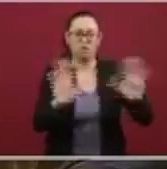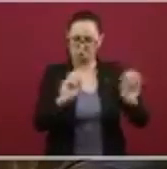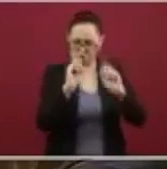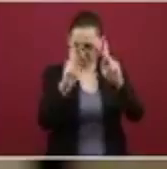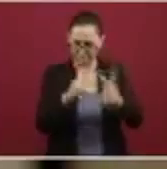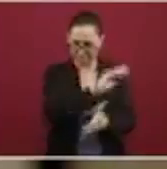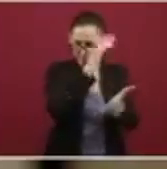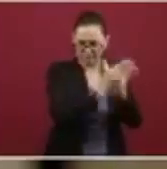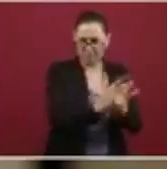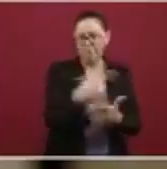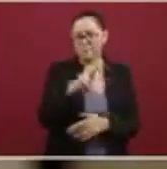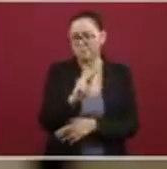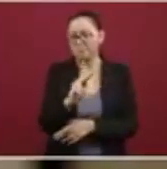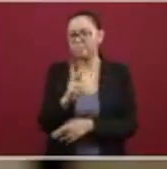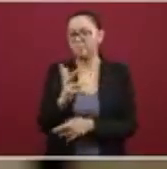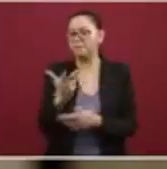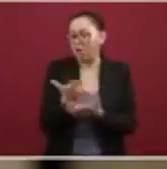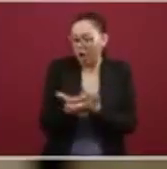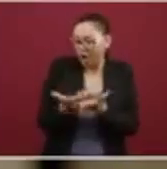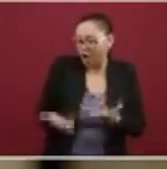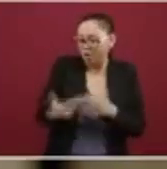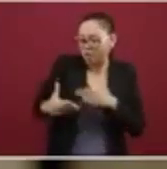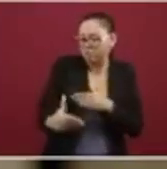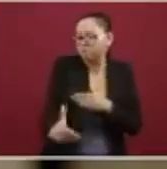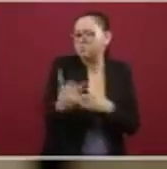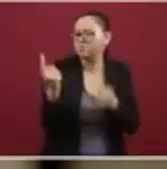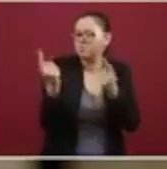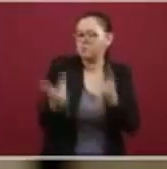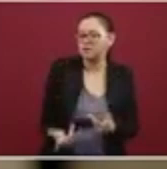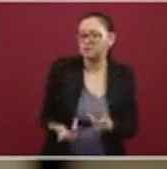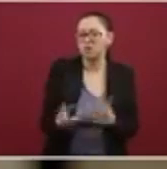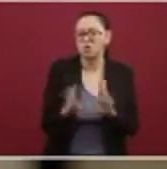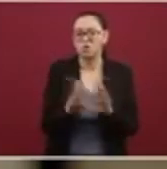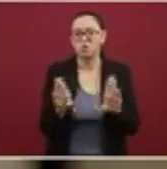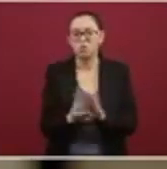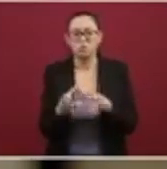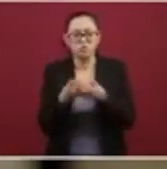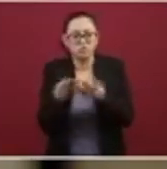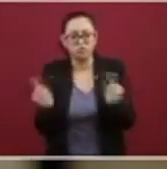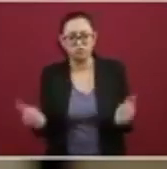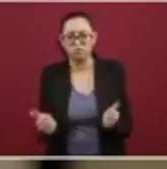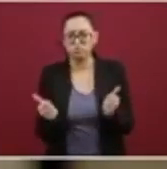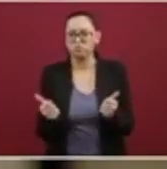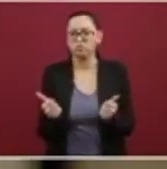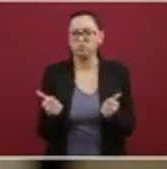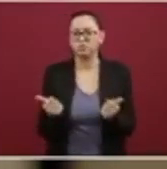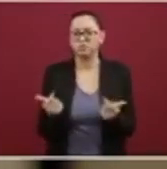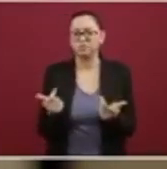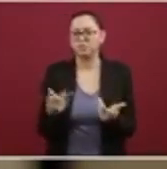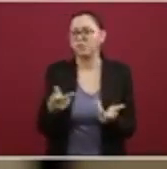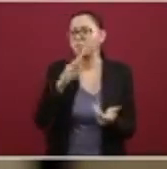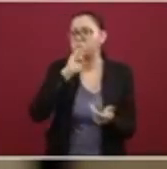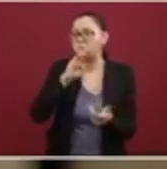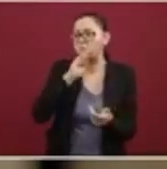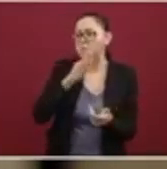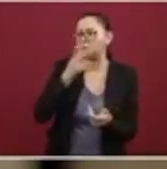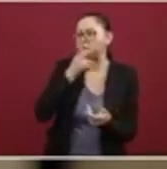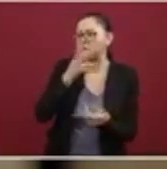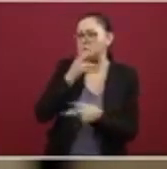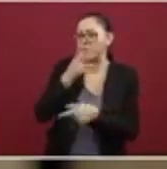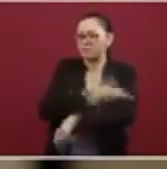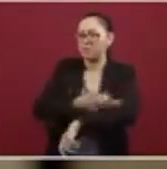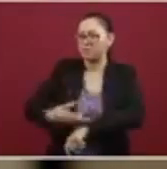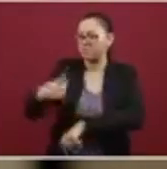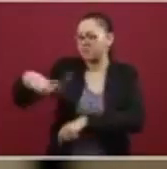generó esta violencia en el país, ¿qué se va a hacer para solucionarla? ¿Cuándo van a poder entregarle pruebas a los familiares de los restos que